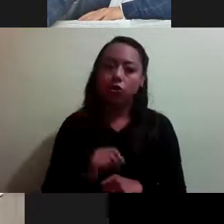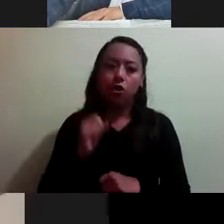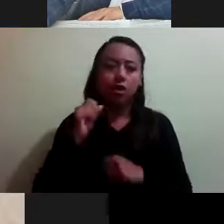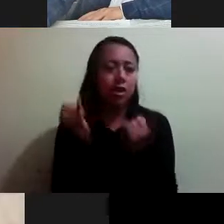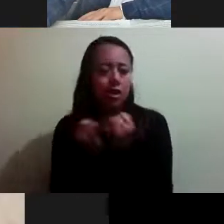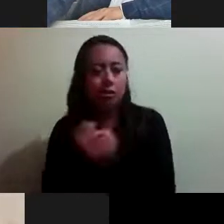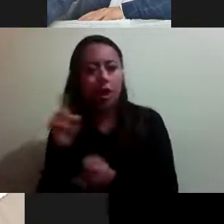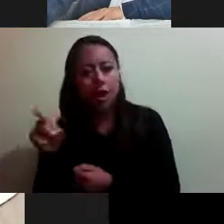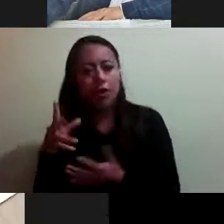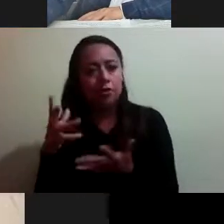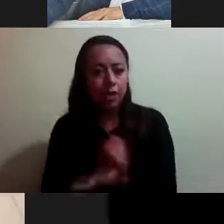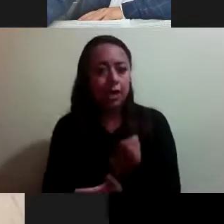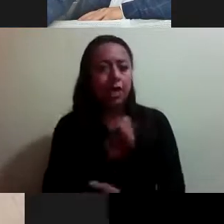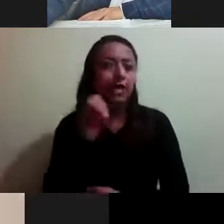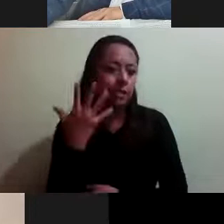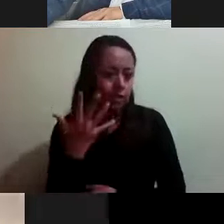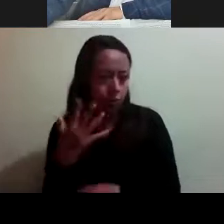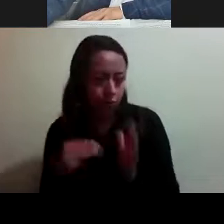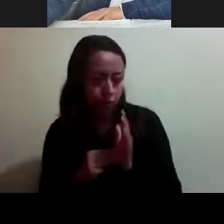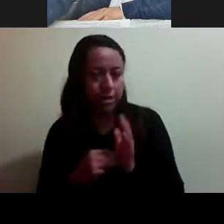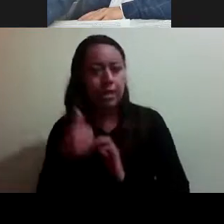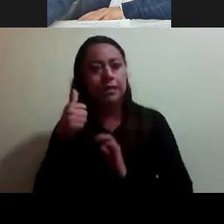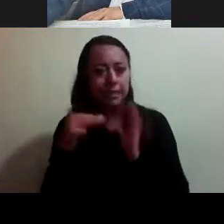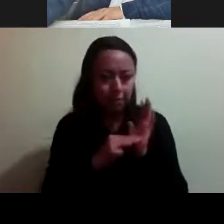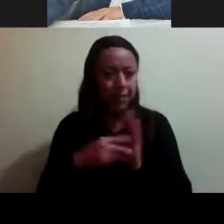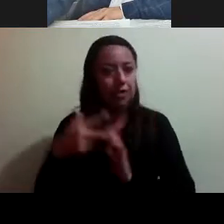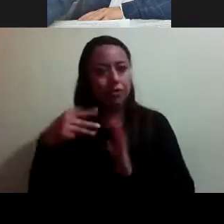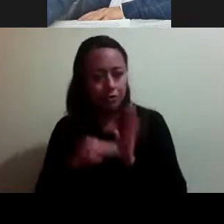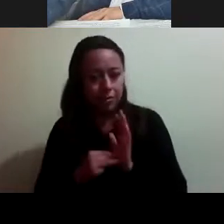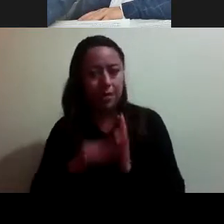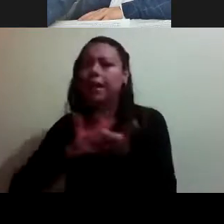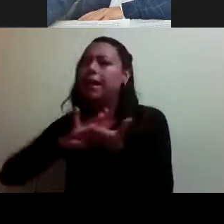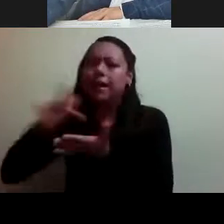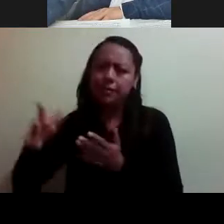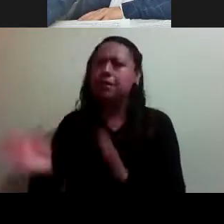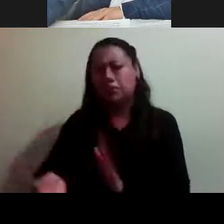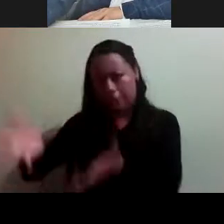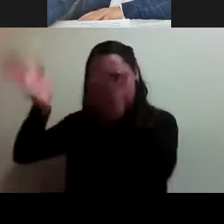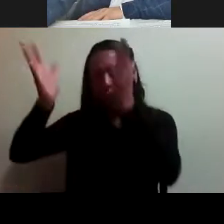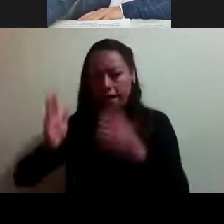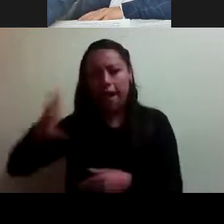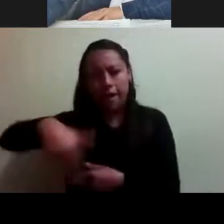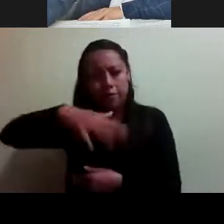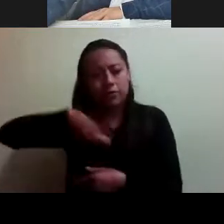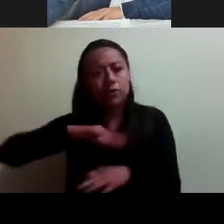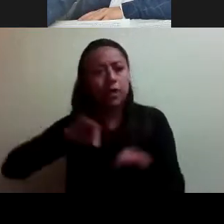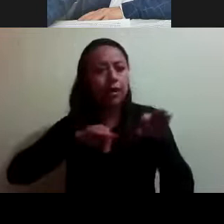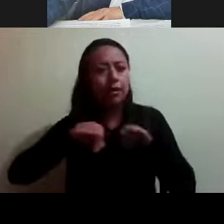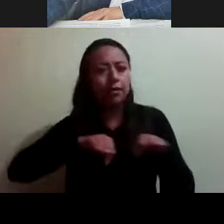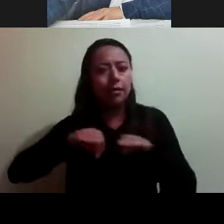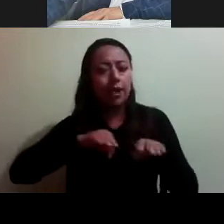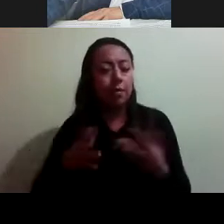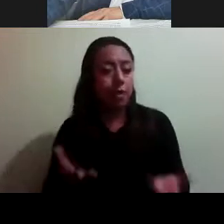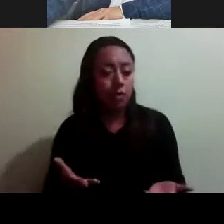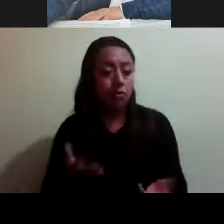6,000, 8,000, 10,000 pesos, con las gracias y que se vayan a buscar su suerte y a que vayan a buscar empleo sin ningún tipo